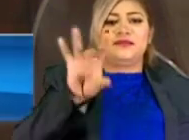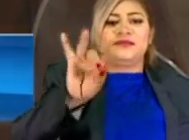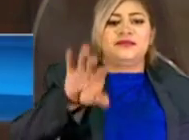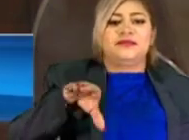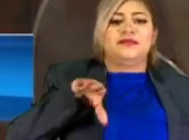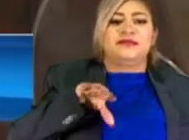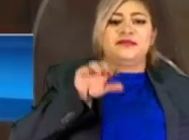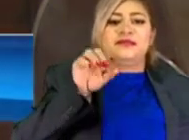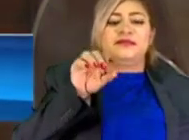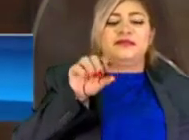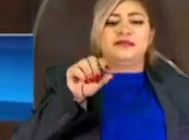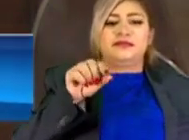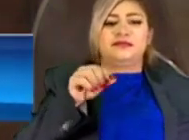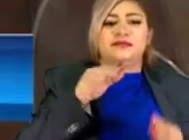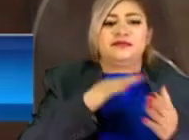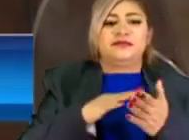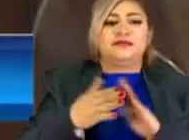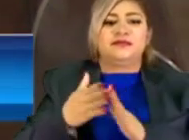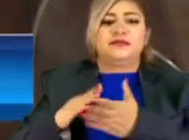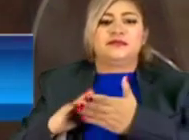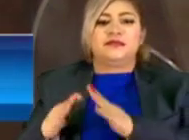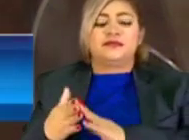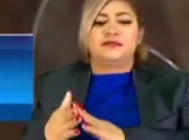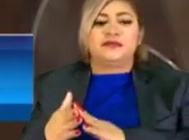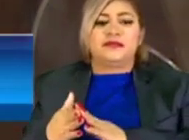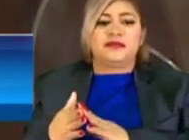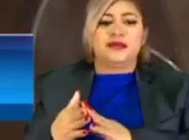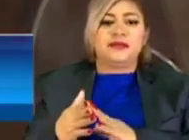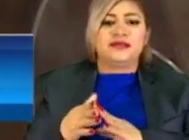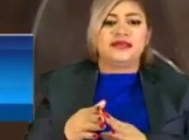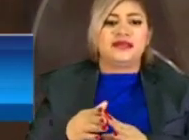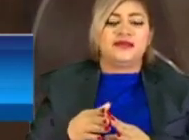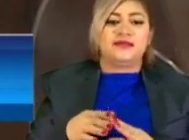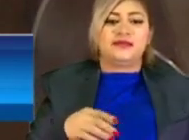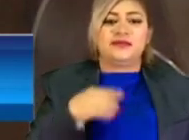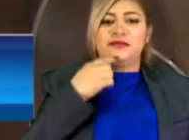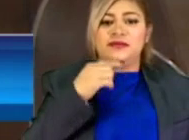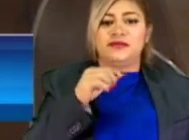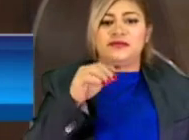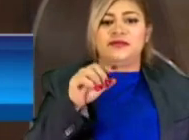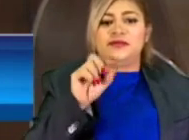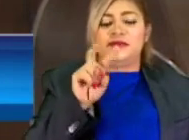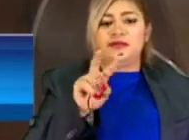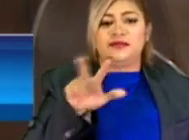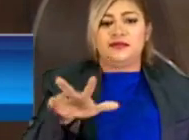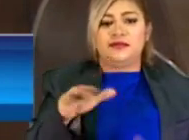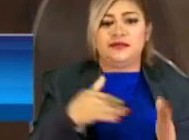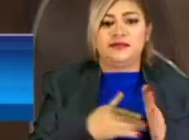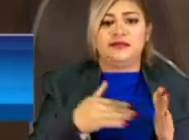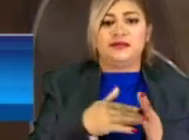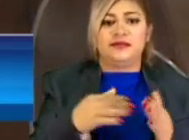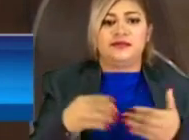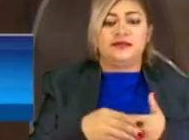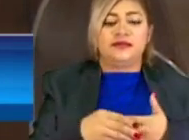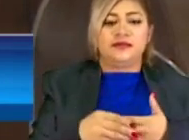874 soluciones habitacionales por un monto de 23 millones de balboas.